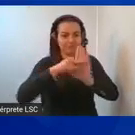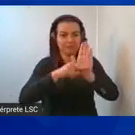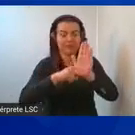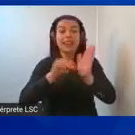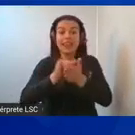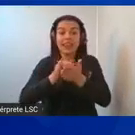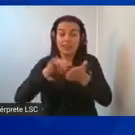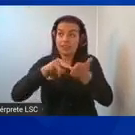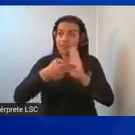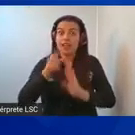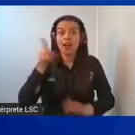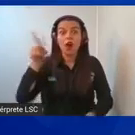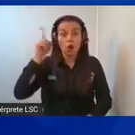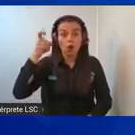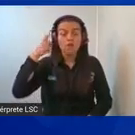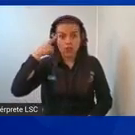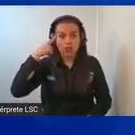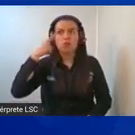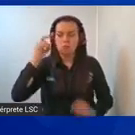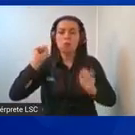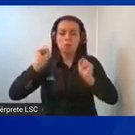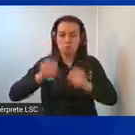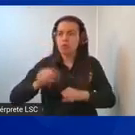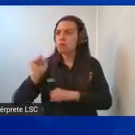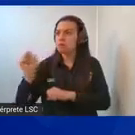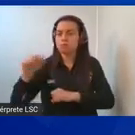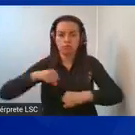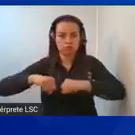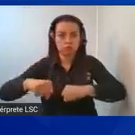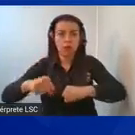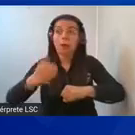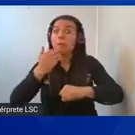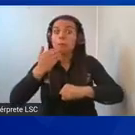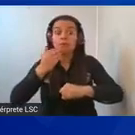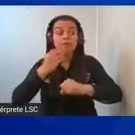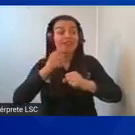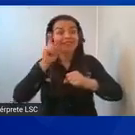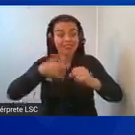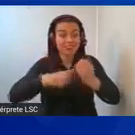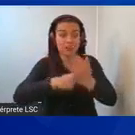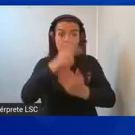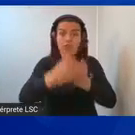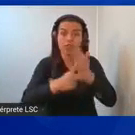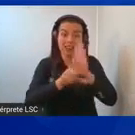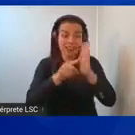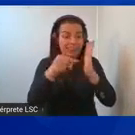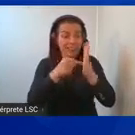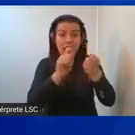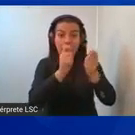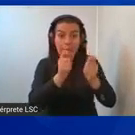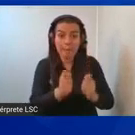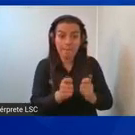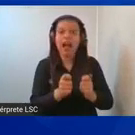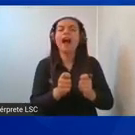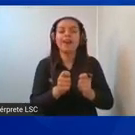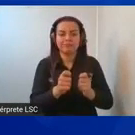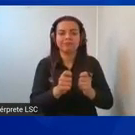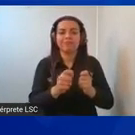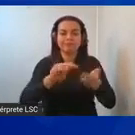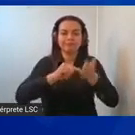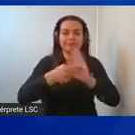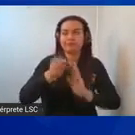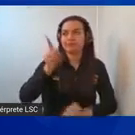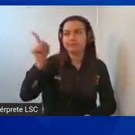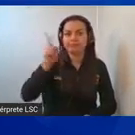momento el gobierno nacional podrá actuar, pero si se quisiera modificar algo en el proyecto de ley como quedó, la única opción que tenemos es que el presidente de la